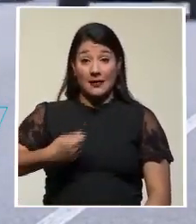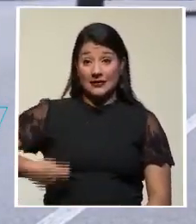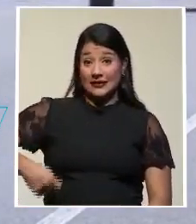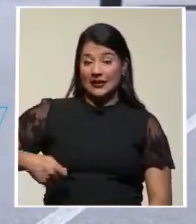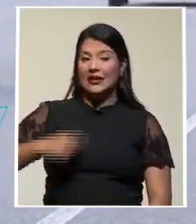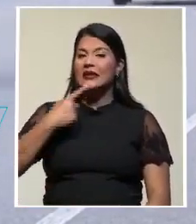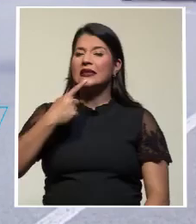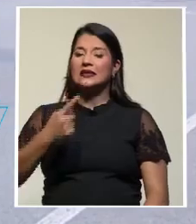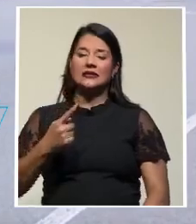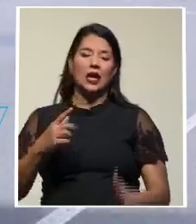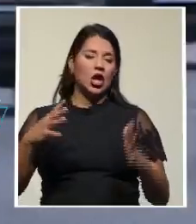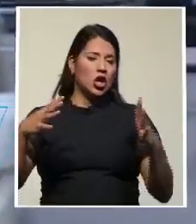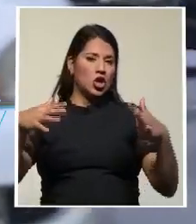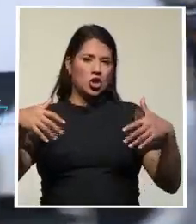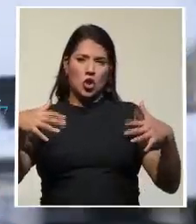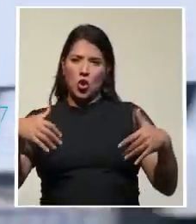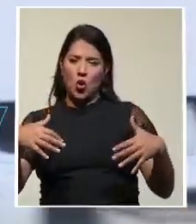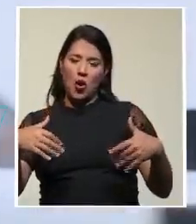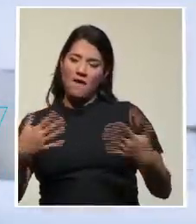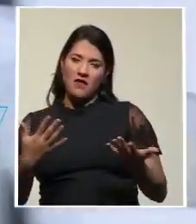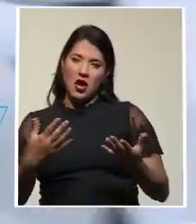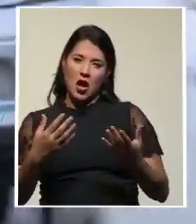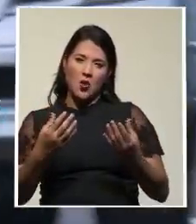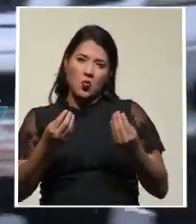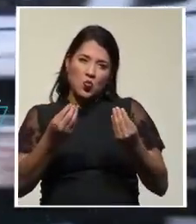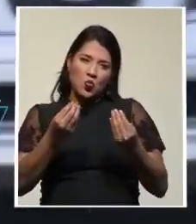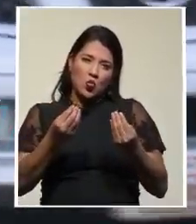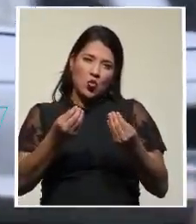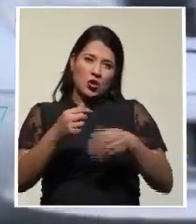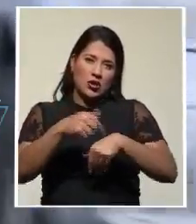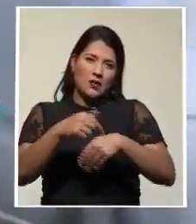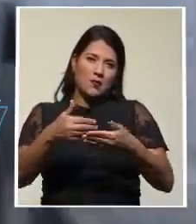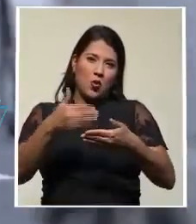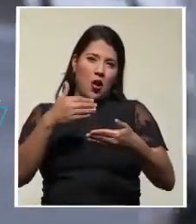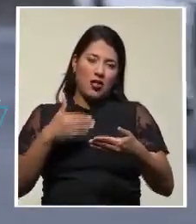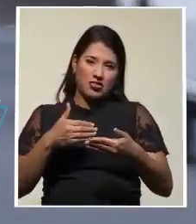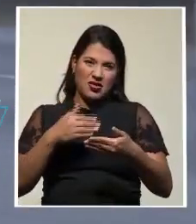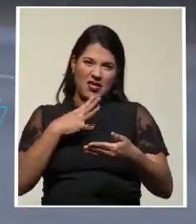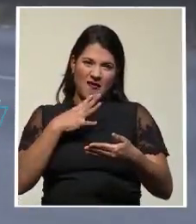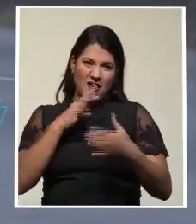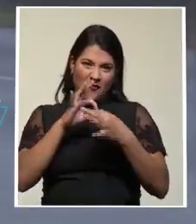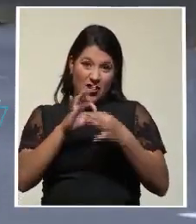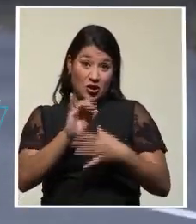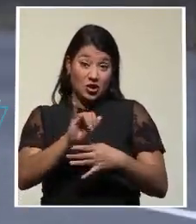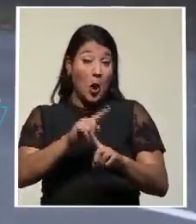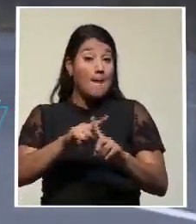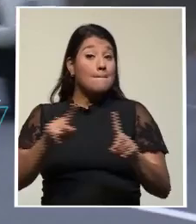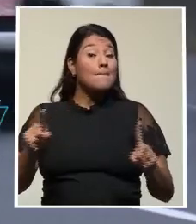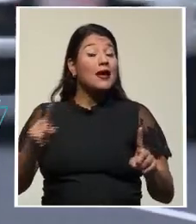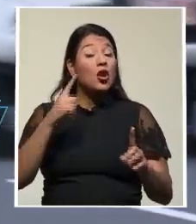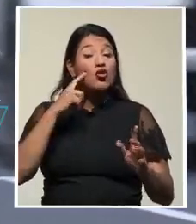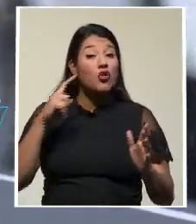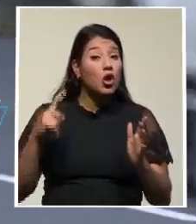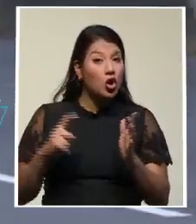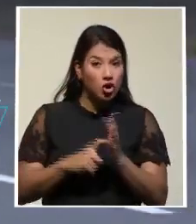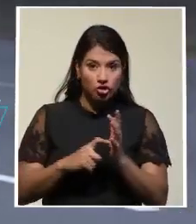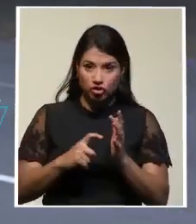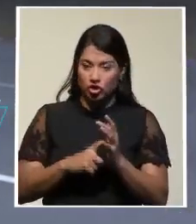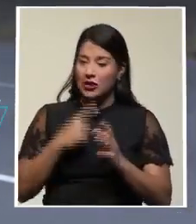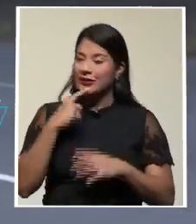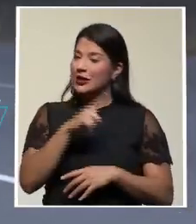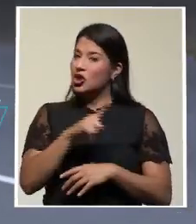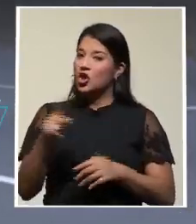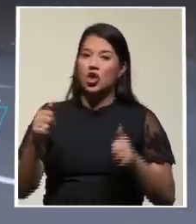algo prematuro hablar de esta posibilidad, sin embargo reconoció, como lo ha hecho anteriormente, que está en contra de